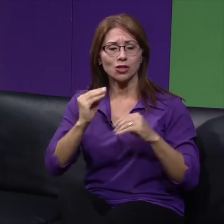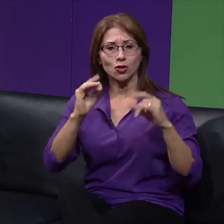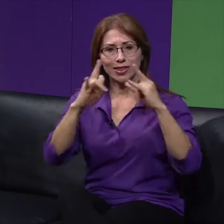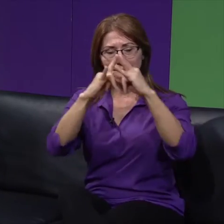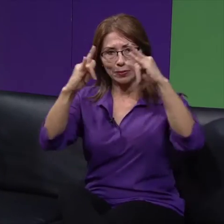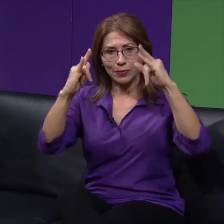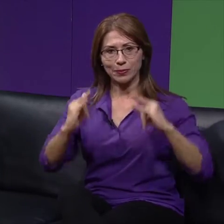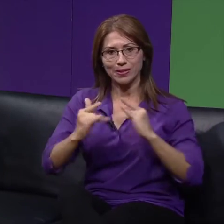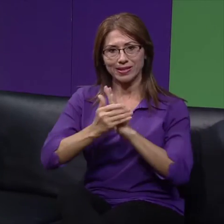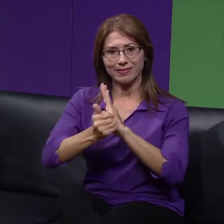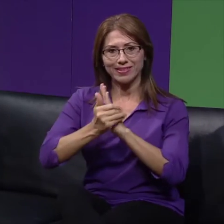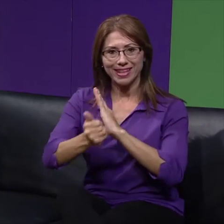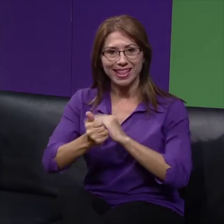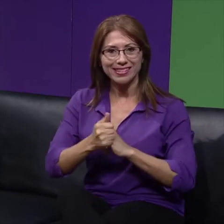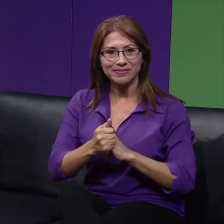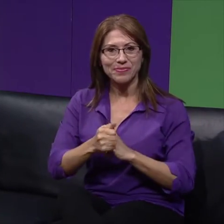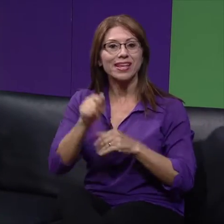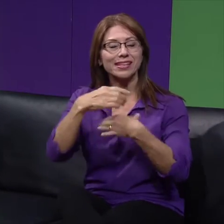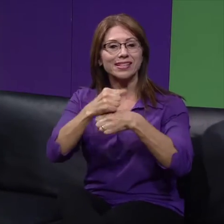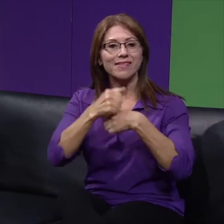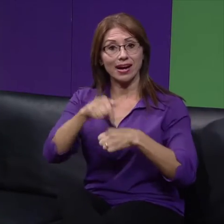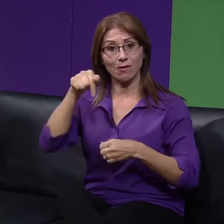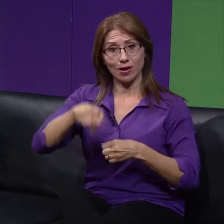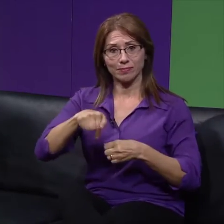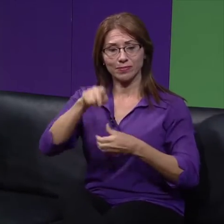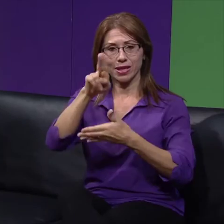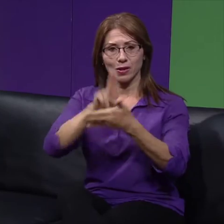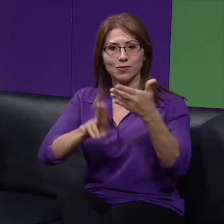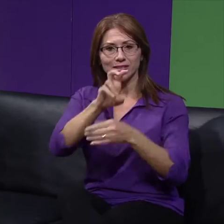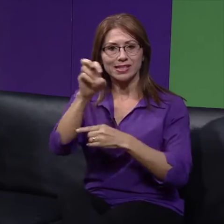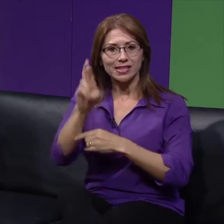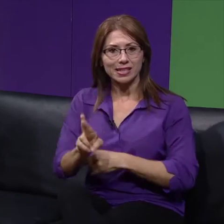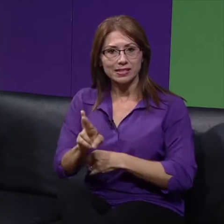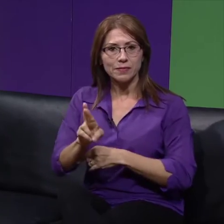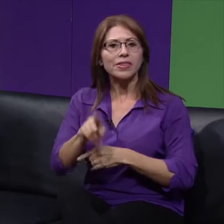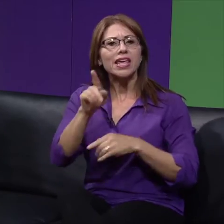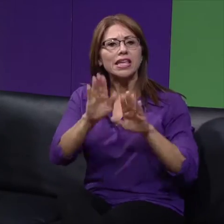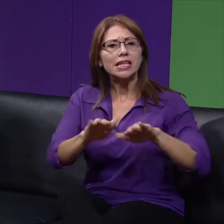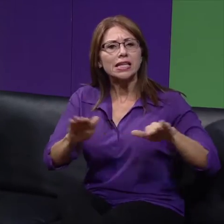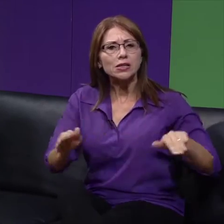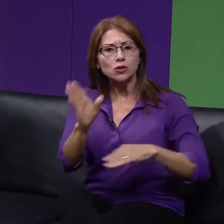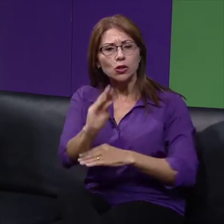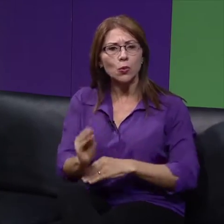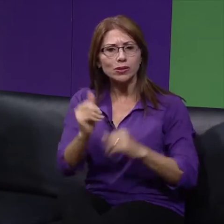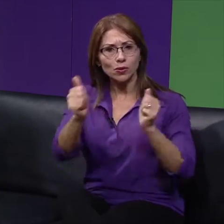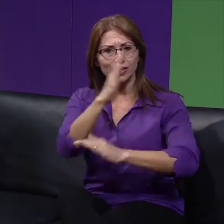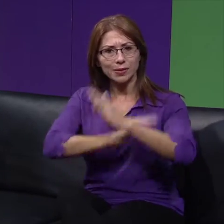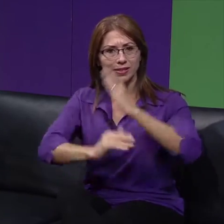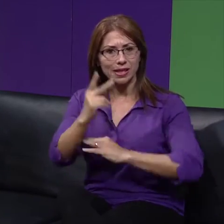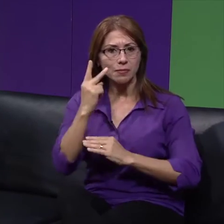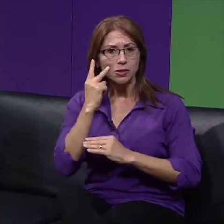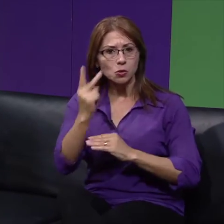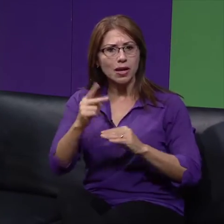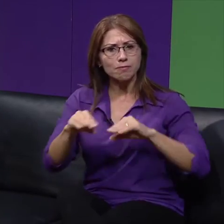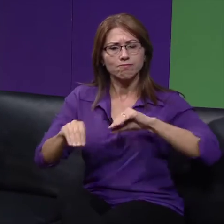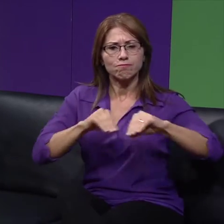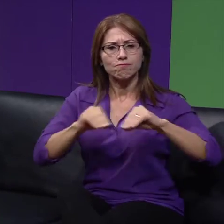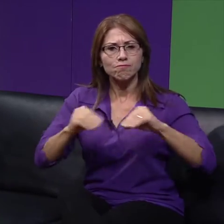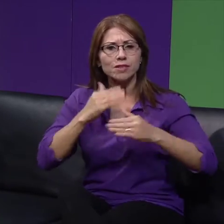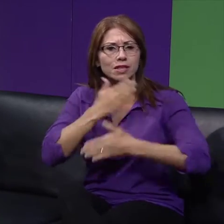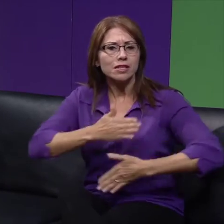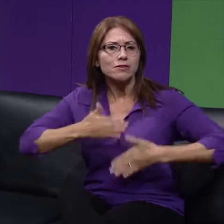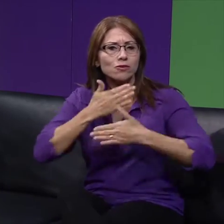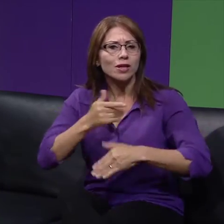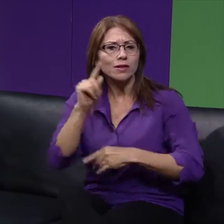Abilities o Campamento de Habilidades que se lleva a cabo en la UCR y que pone a niños y jóvenes con discapacidad visual a